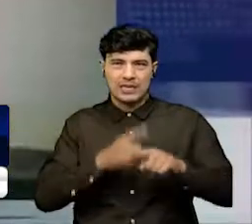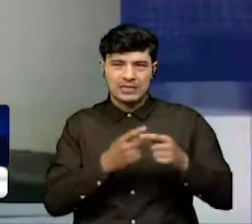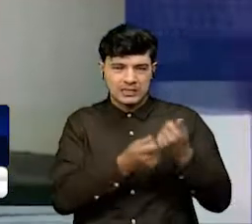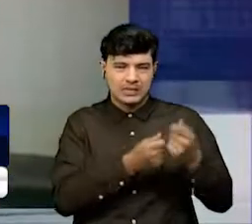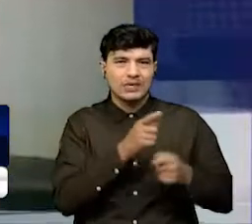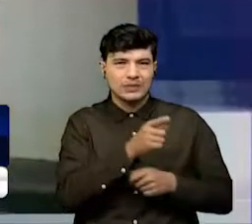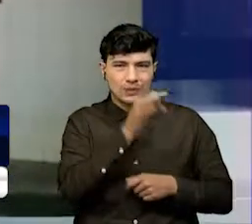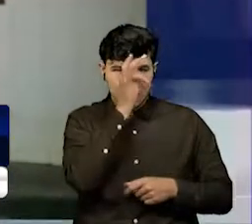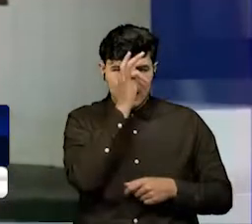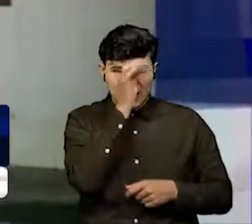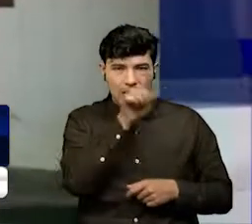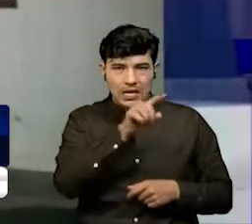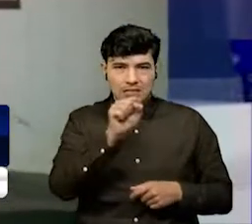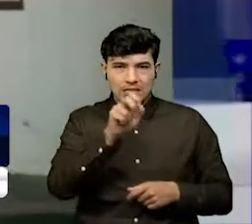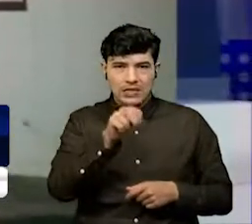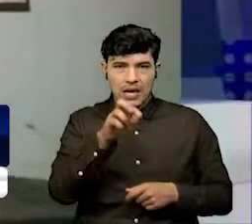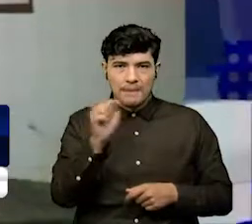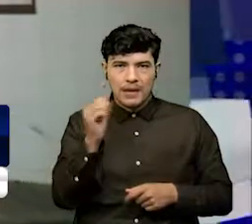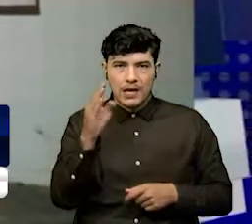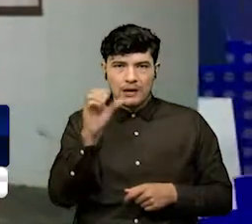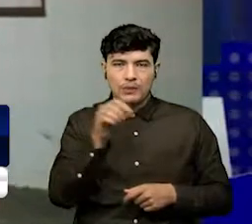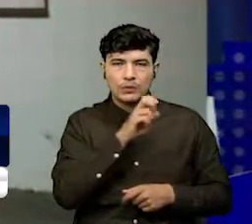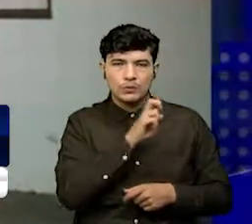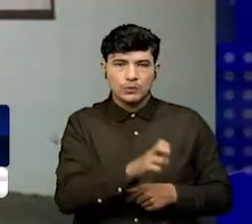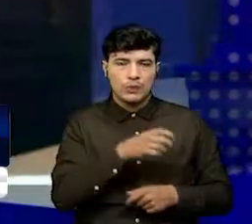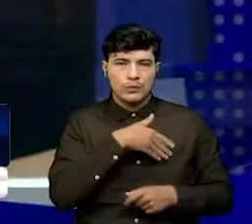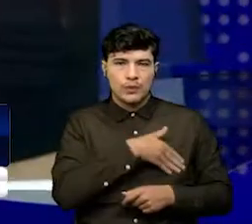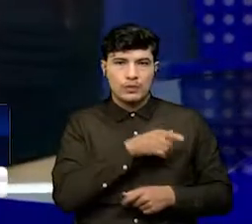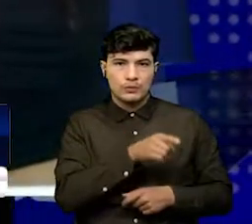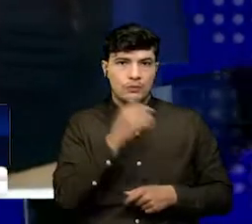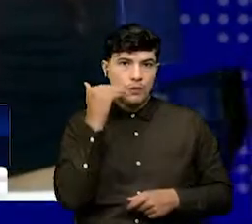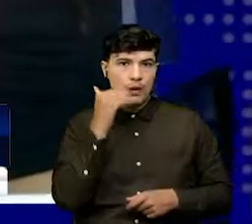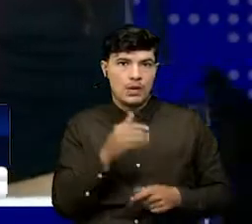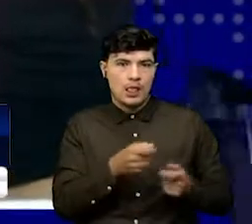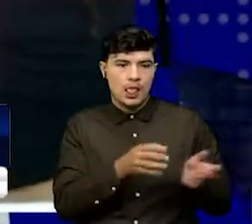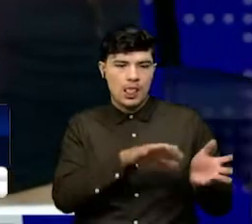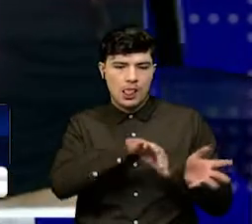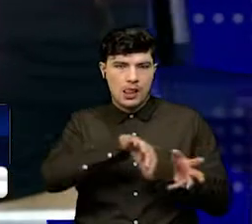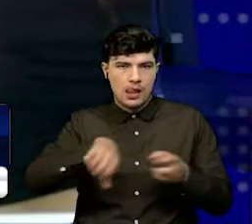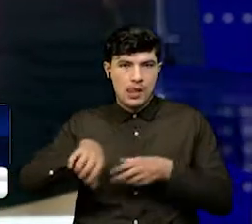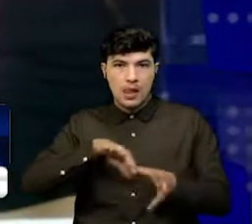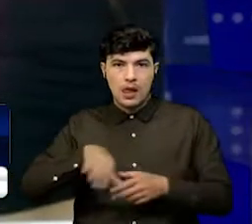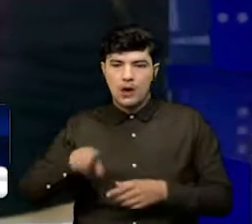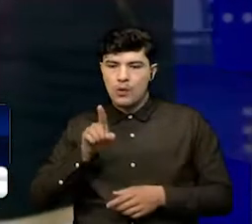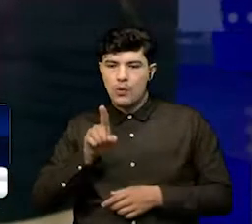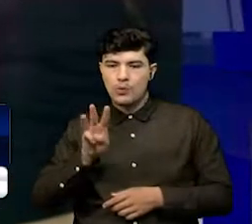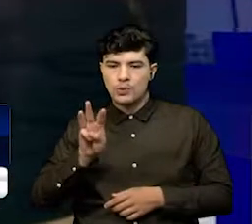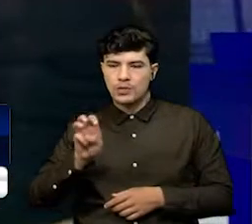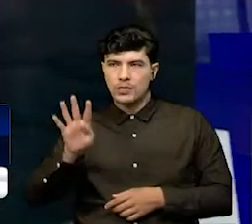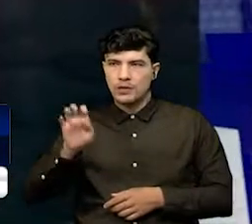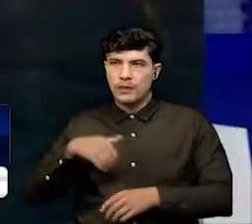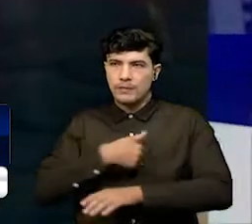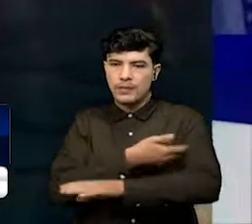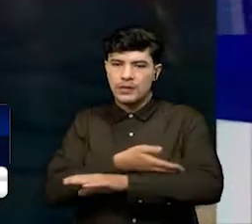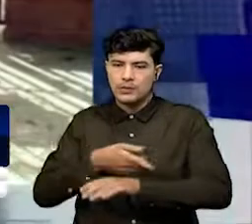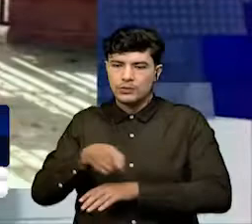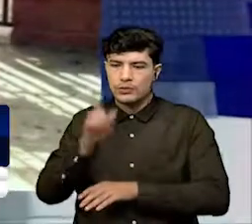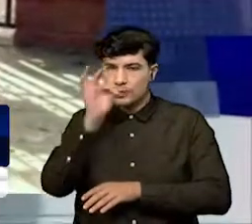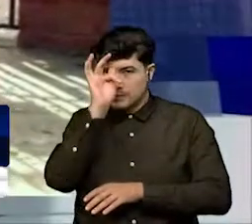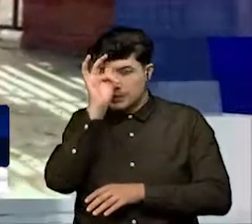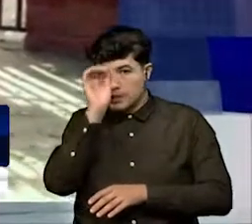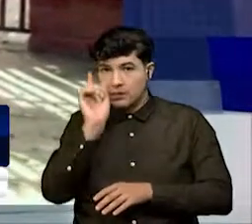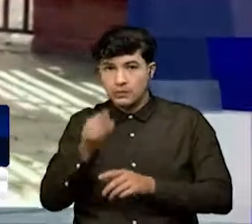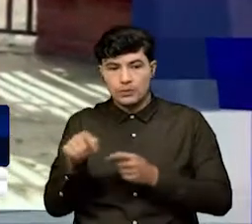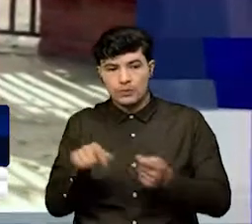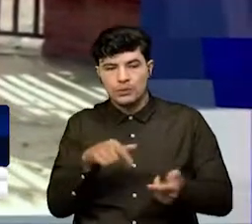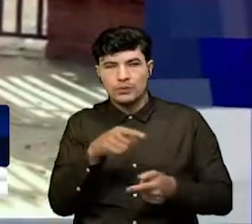Hospital de San Pablo en el sur de Bolívar. La capturada es investigada por el presunto desvío de 189 millones de pesos del hospital a sus